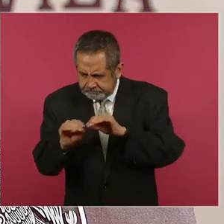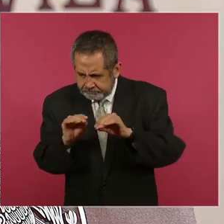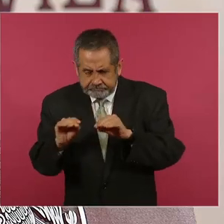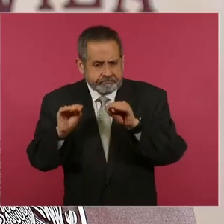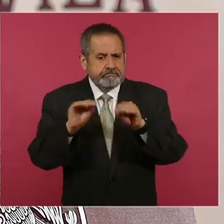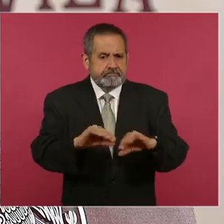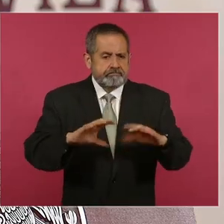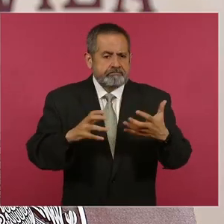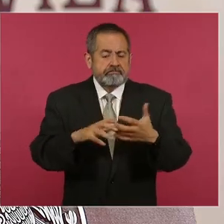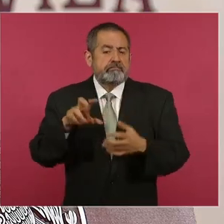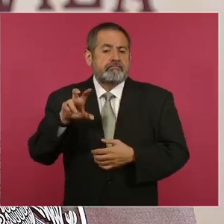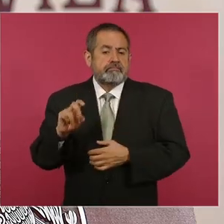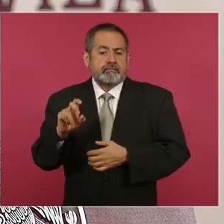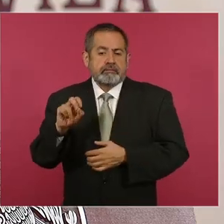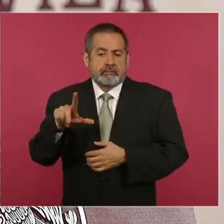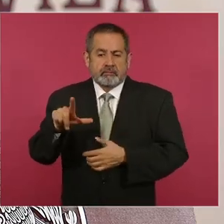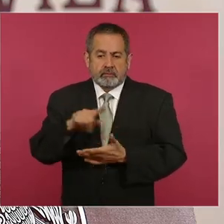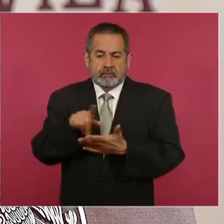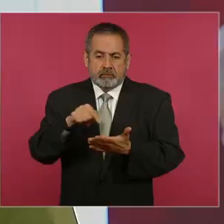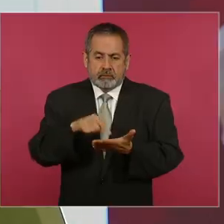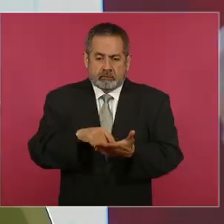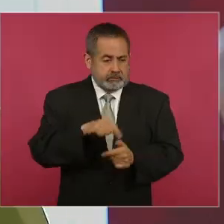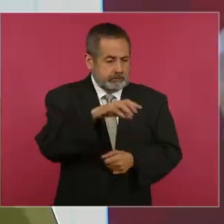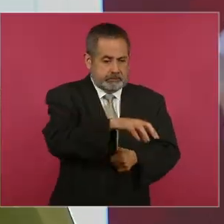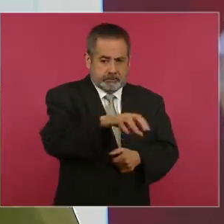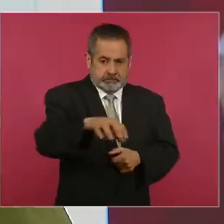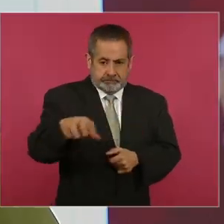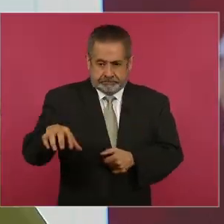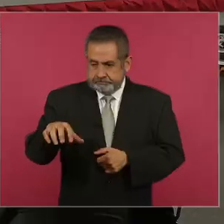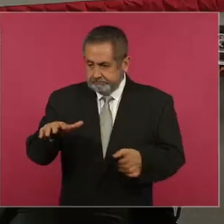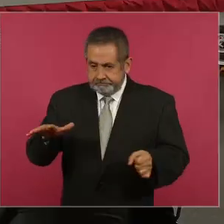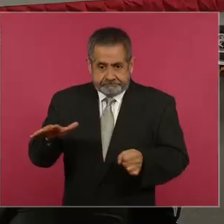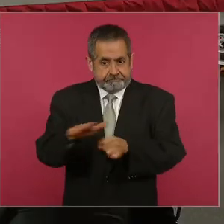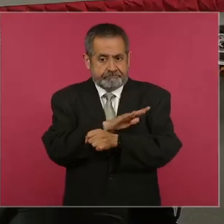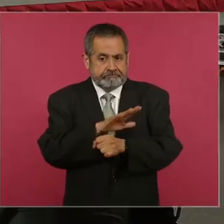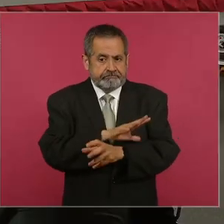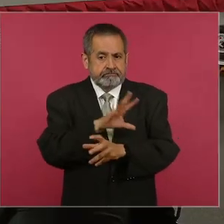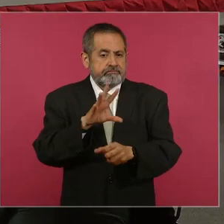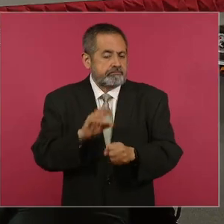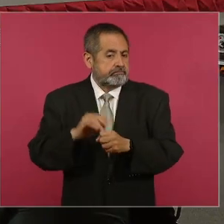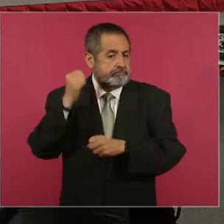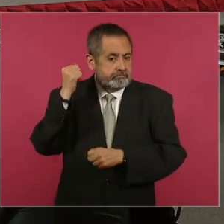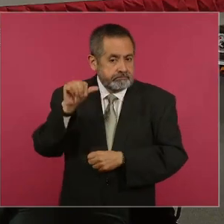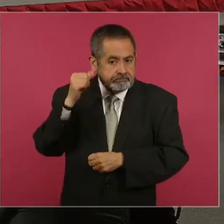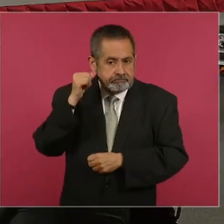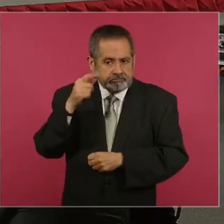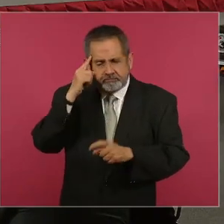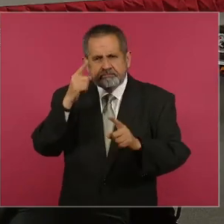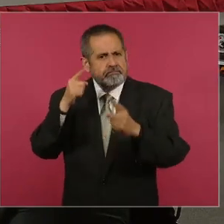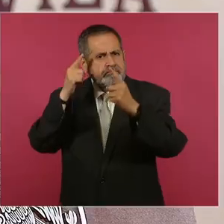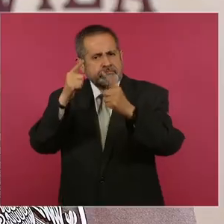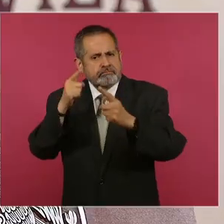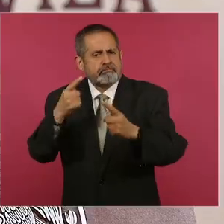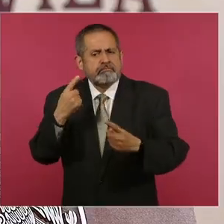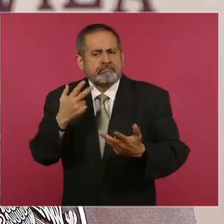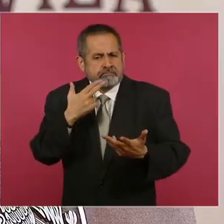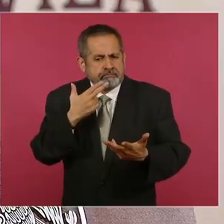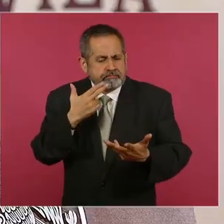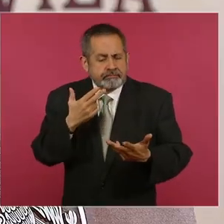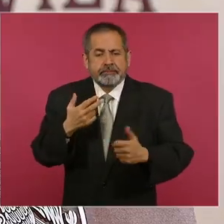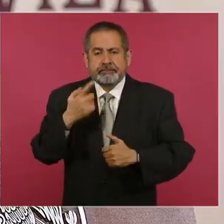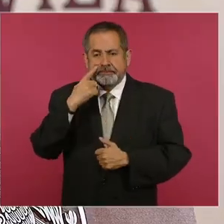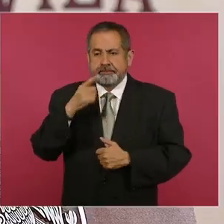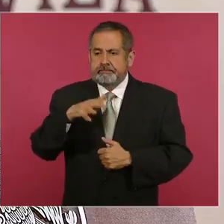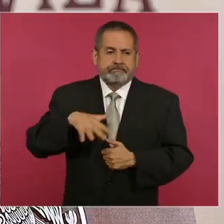estos 38 sectores para abarcar todo Acapulco, se va a buscar estos objetivos. Primero, generar condiciones